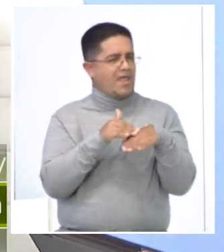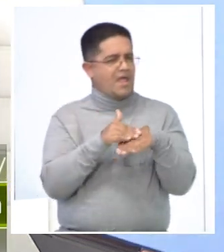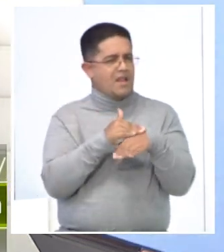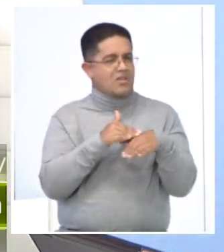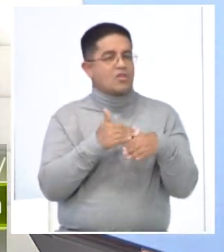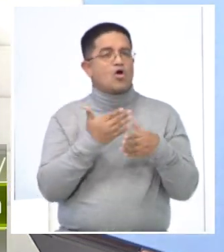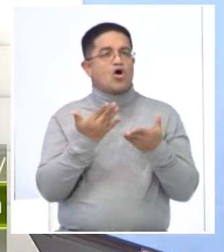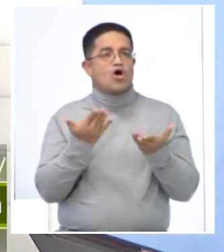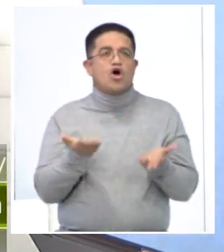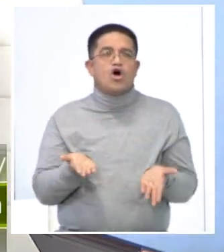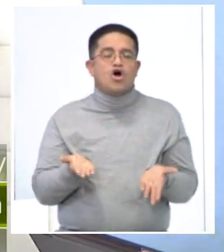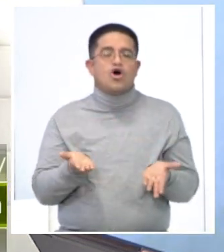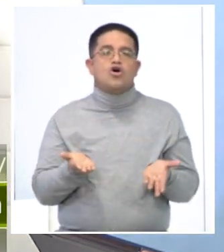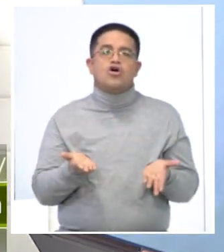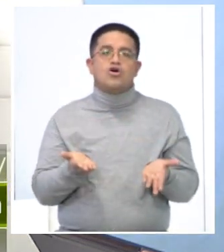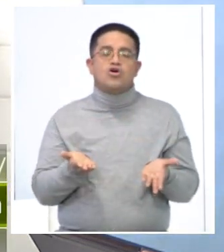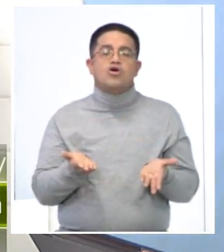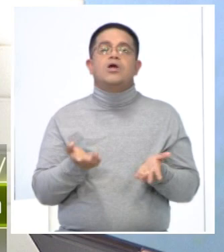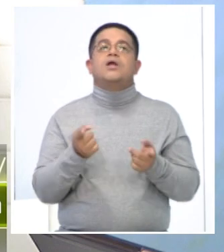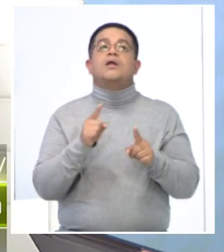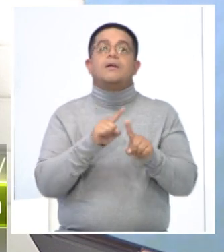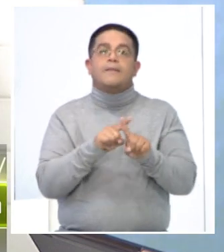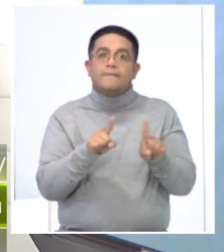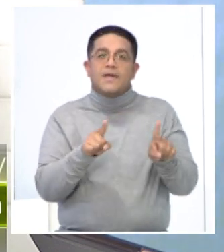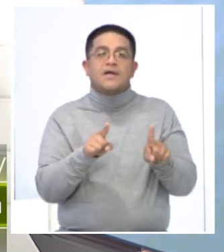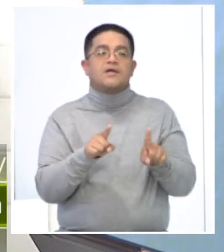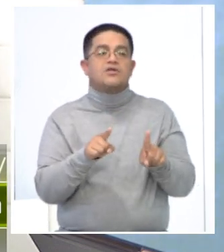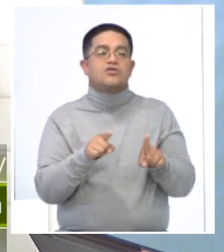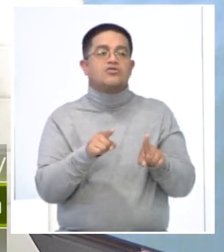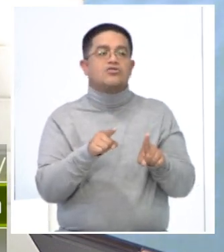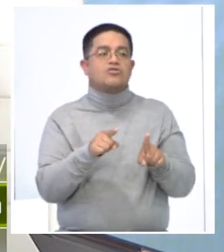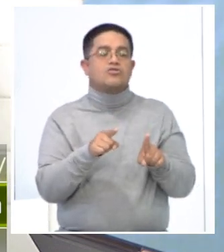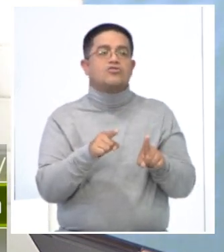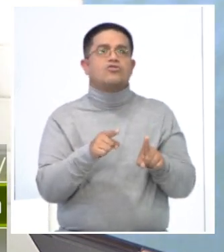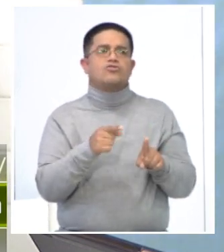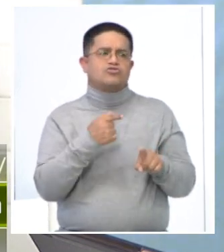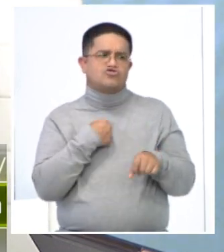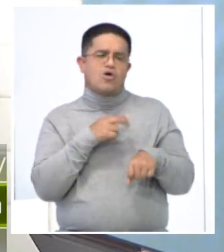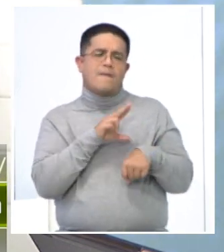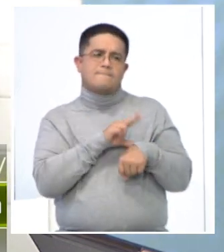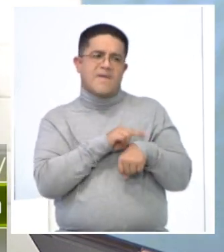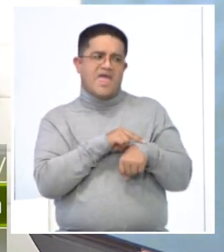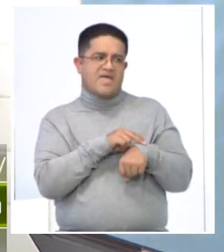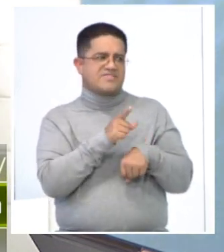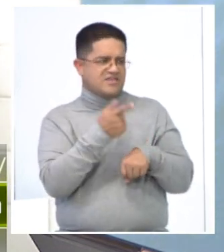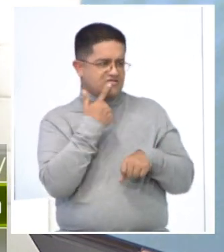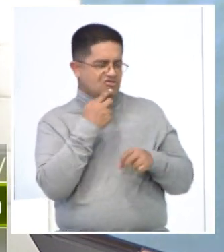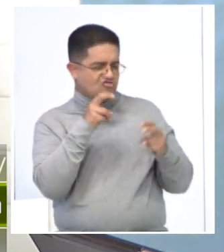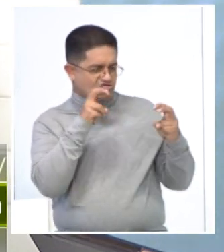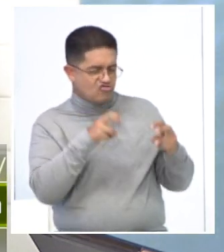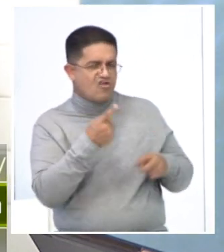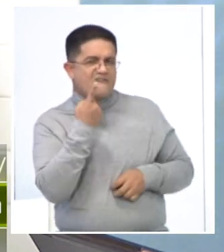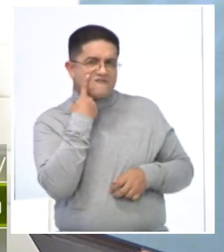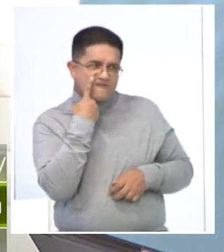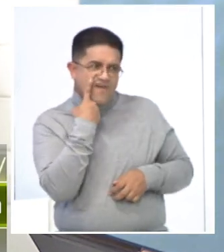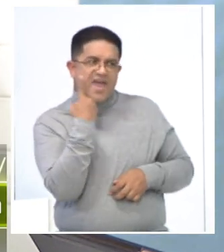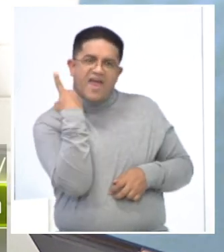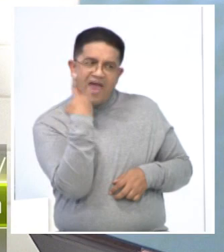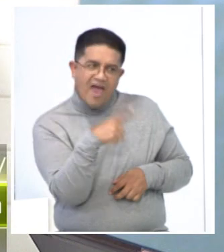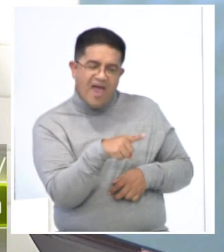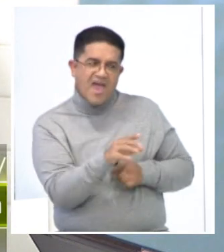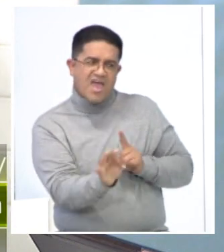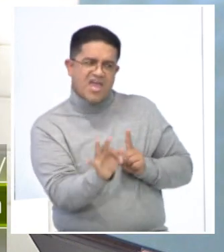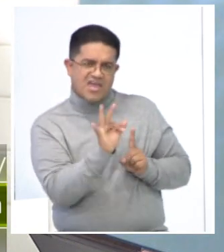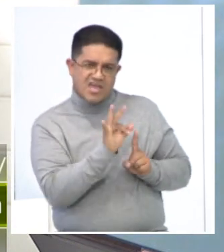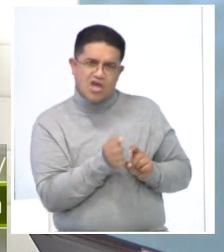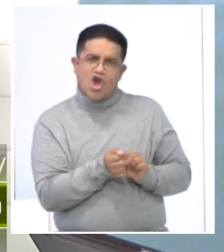prosaico y lo y lo Llano pero es que cuando Abigail es el médico que se enfrentó con los pacientes graves de covid con ese monstruo